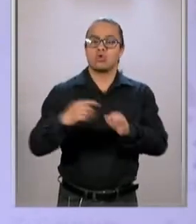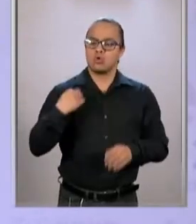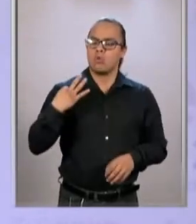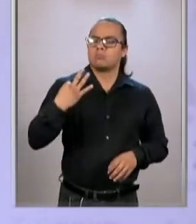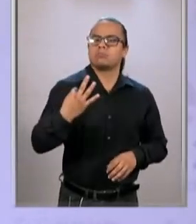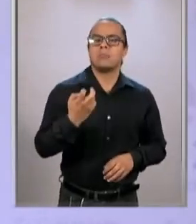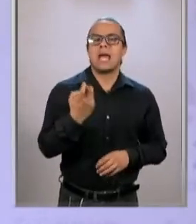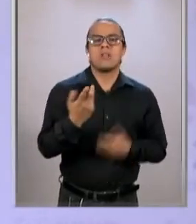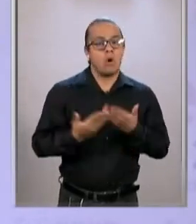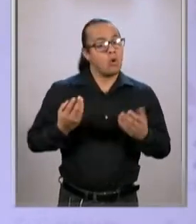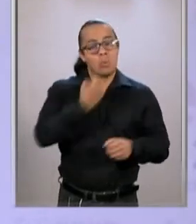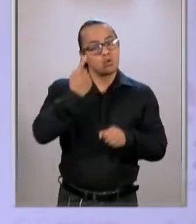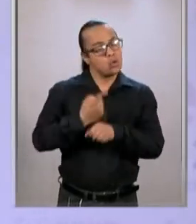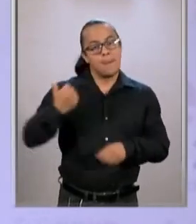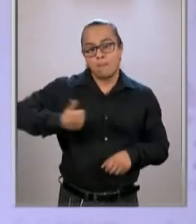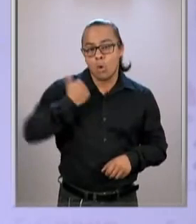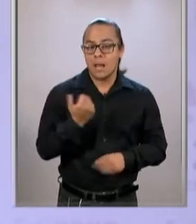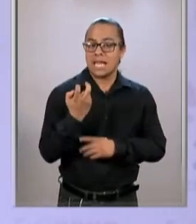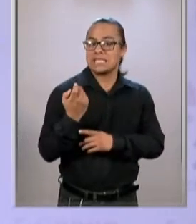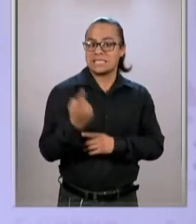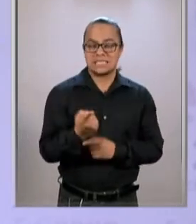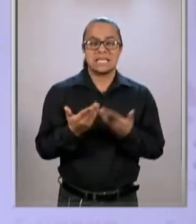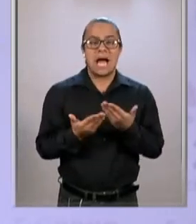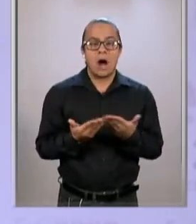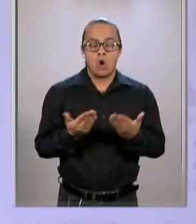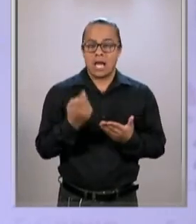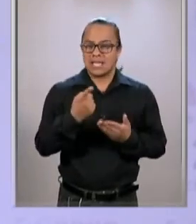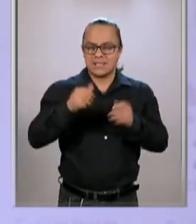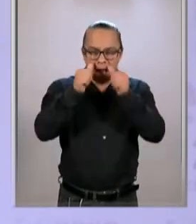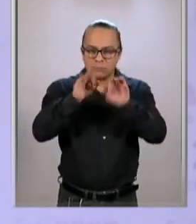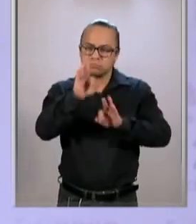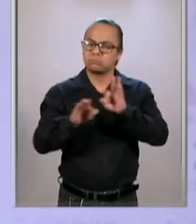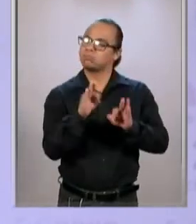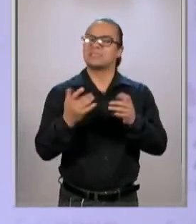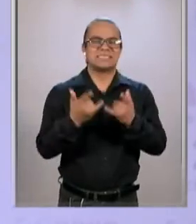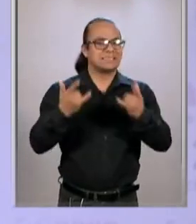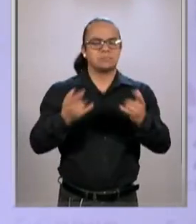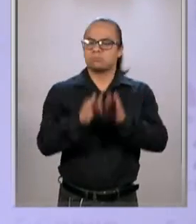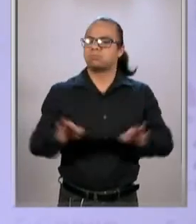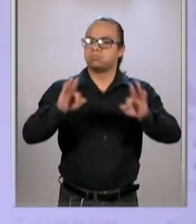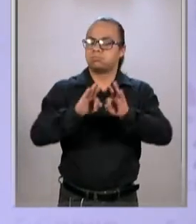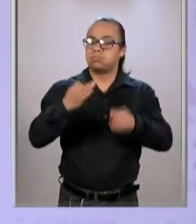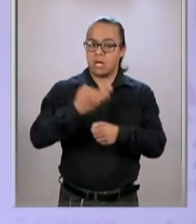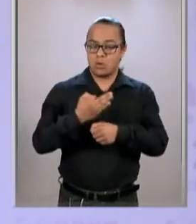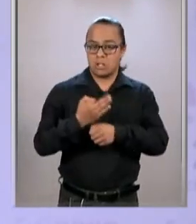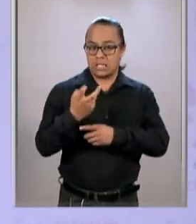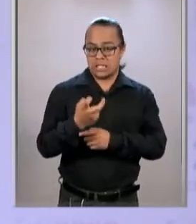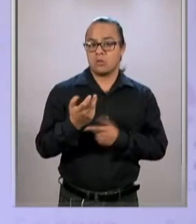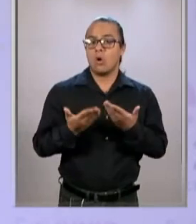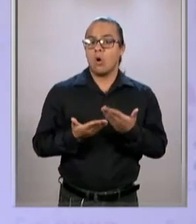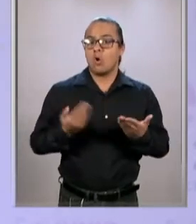Por eso no hay que desaprovecharla. Por eso hay que aprovechar esta atención histórica, esta oportunidad histórica que tenemos. Y por eso vengo